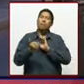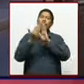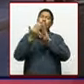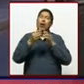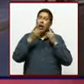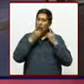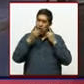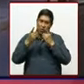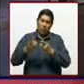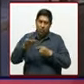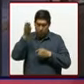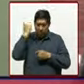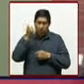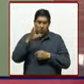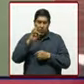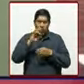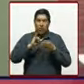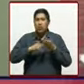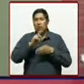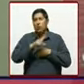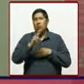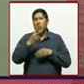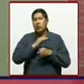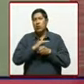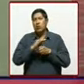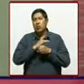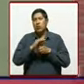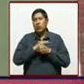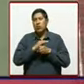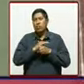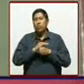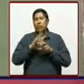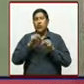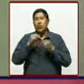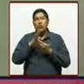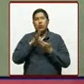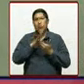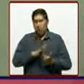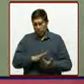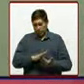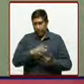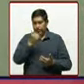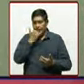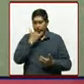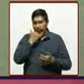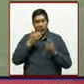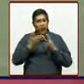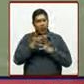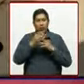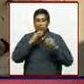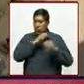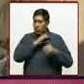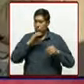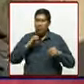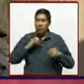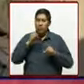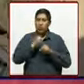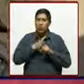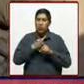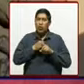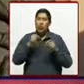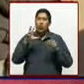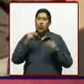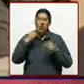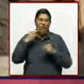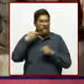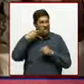la denuncia realizada el pasado 17 de julio por el Viceministerio de Descolonización y Despatriarcalización a través del Comité Nacional de Lucha contra el